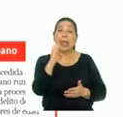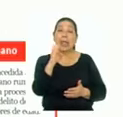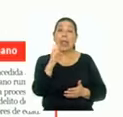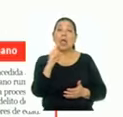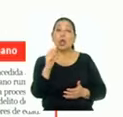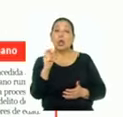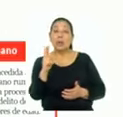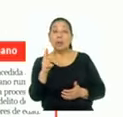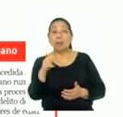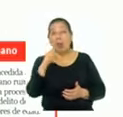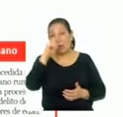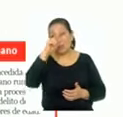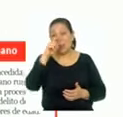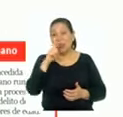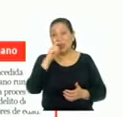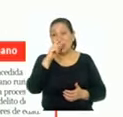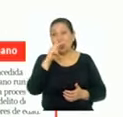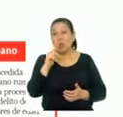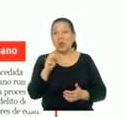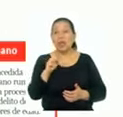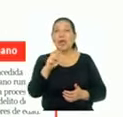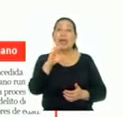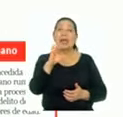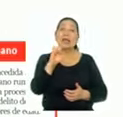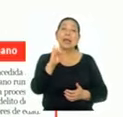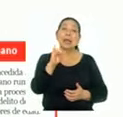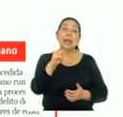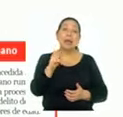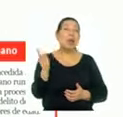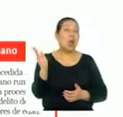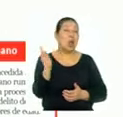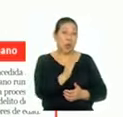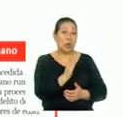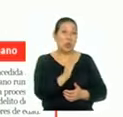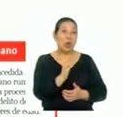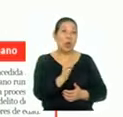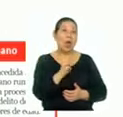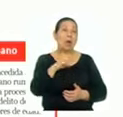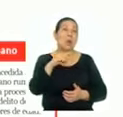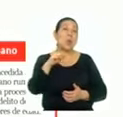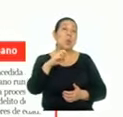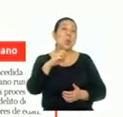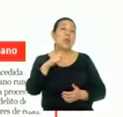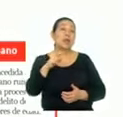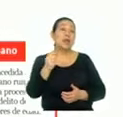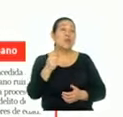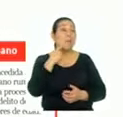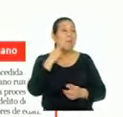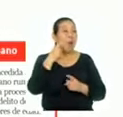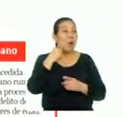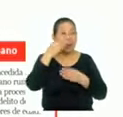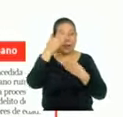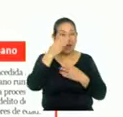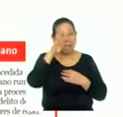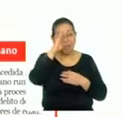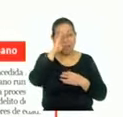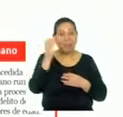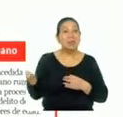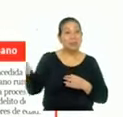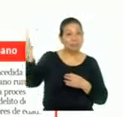a Alejandro Toledo y a la señora Eliane Carp; el caso de Moisés Limaco Guayascachi por terrorismo desde